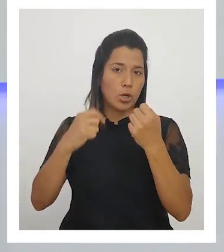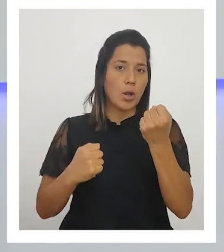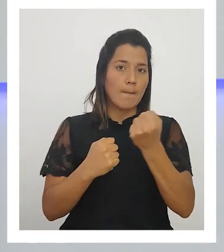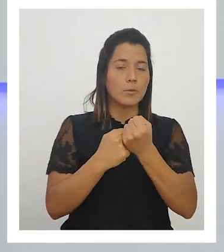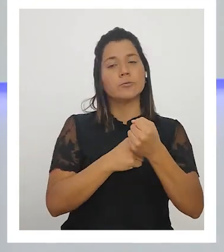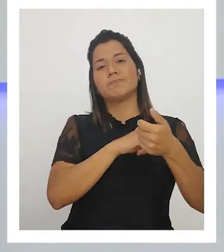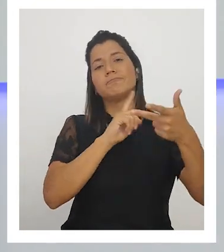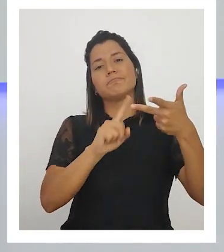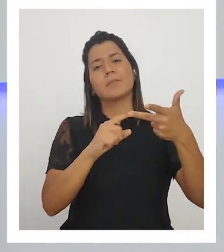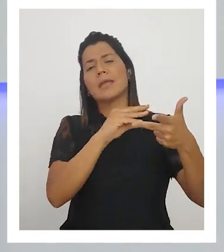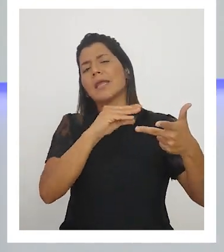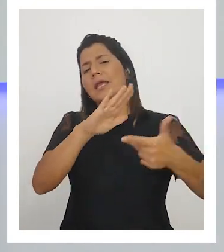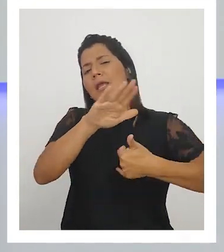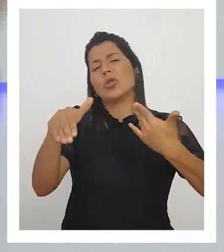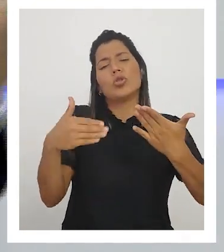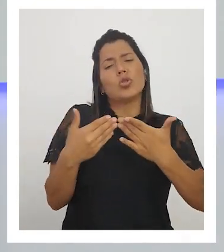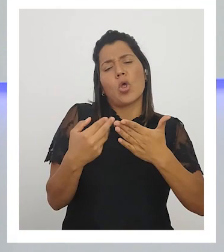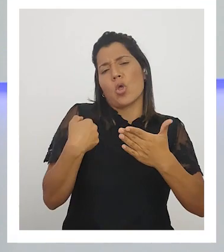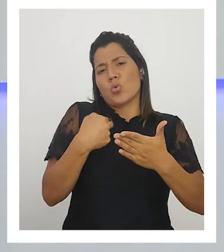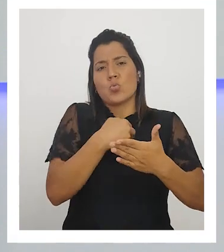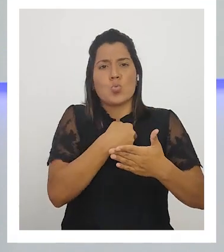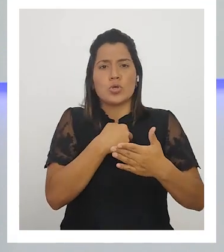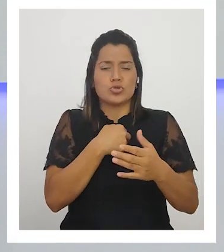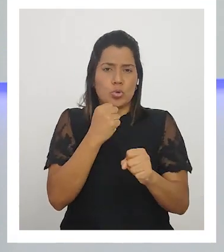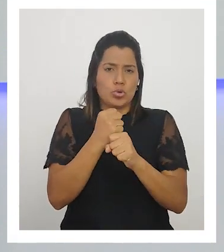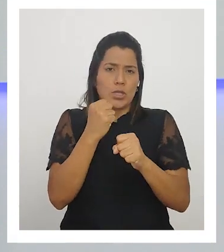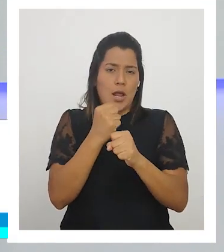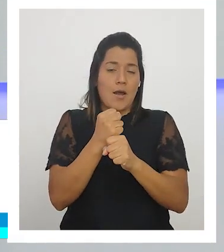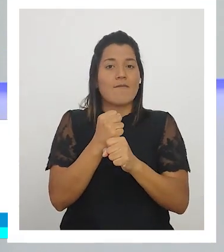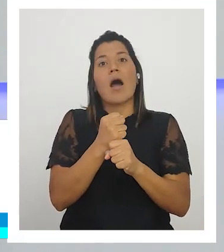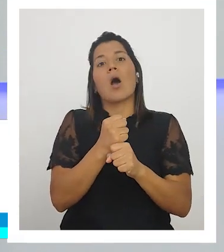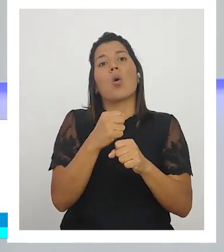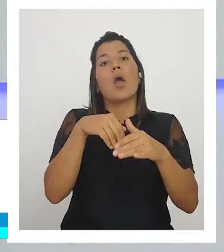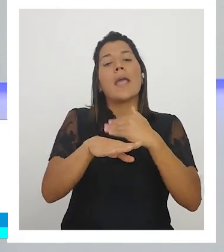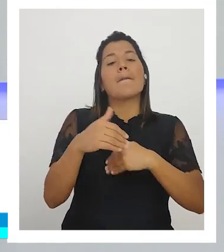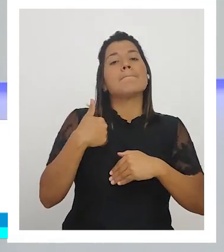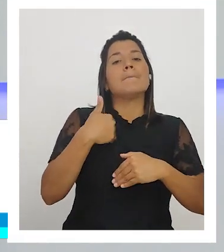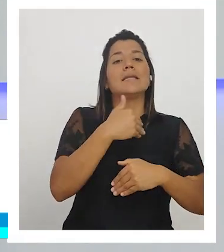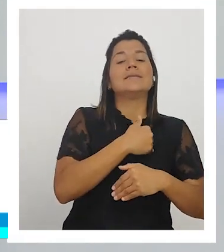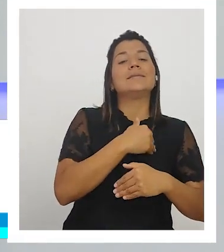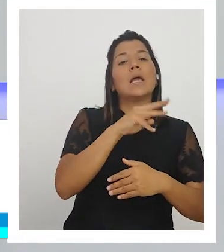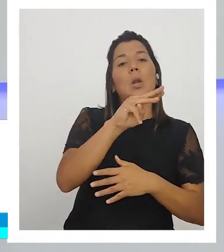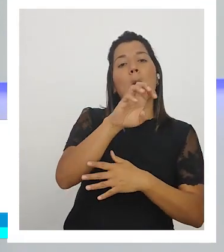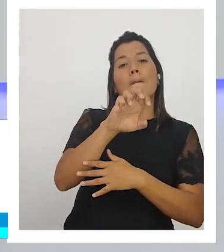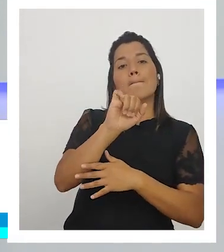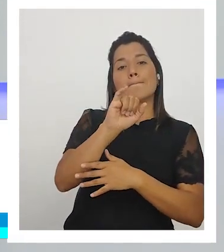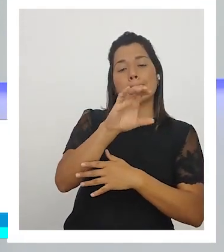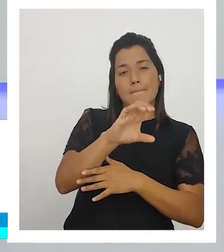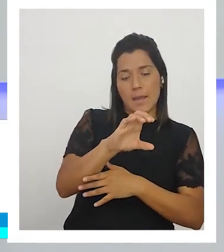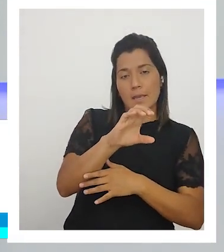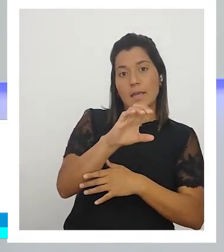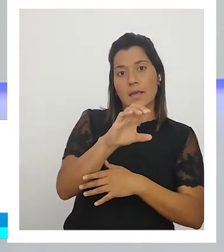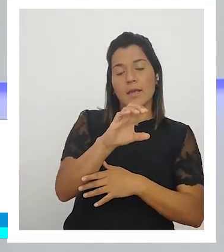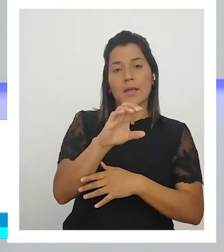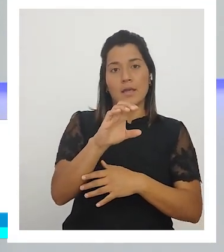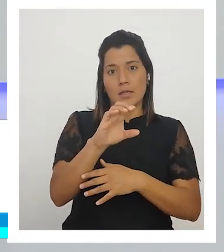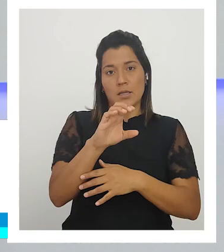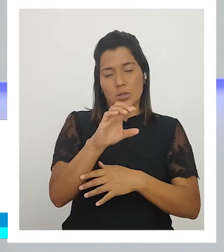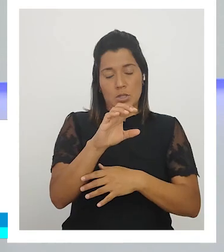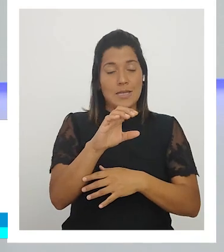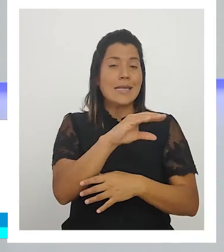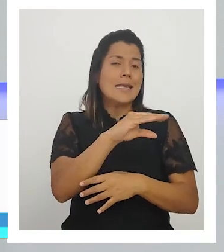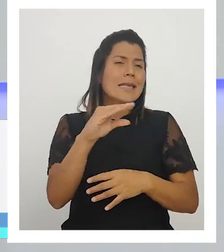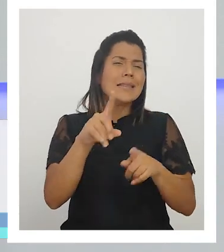supuesto, todo lo que hemos hecho también desde un ministerio como el de Economía, Industria y Comercio, quitando